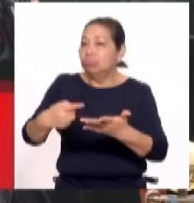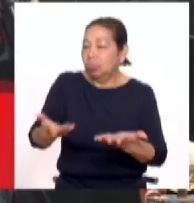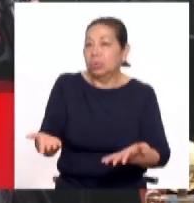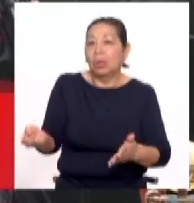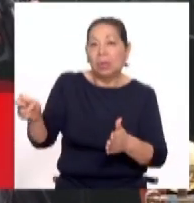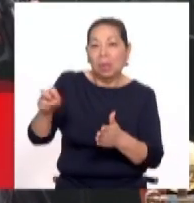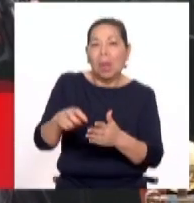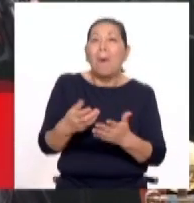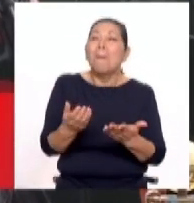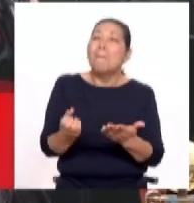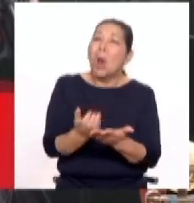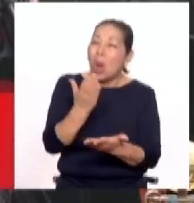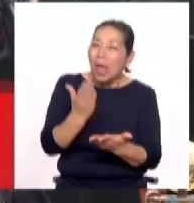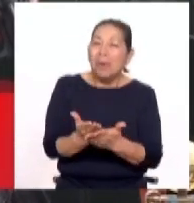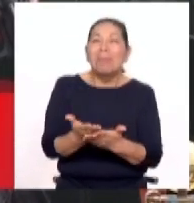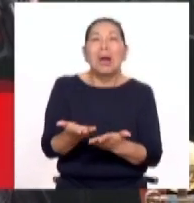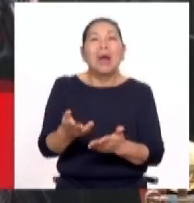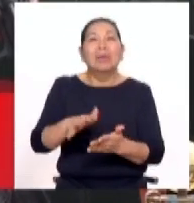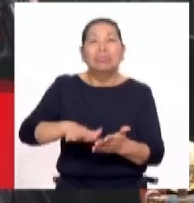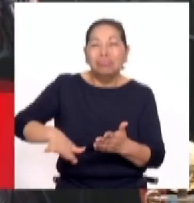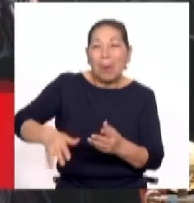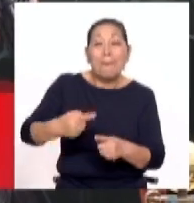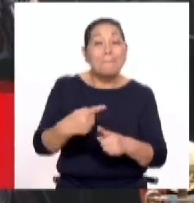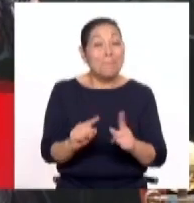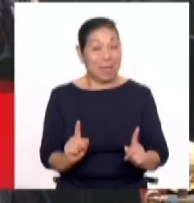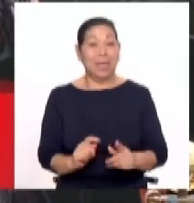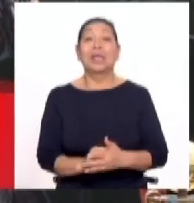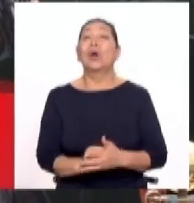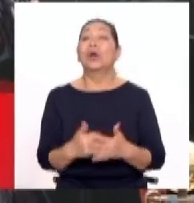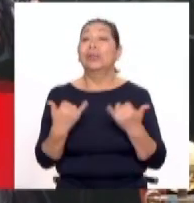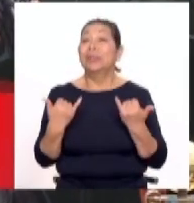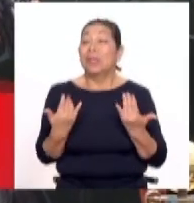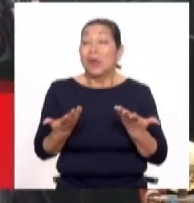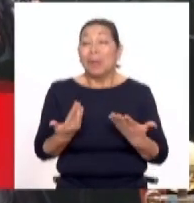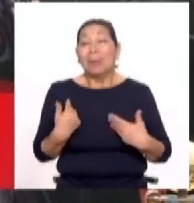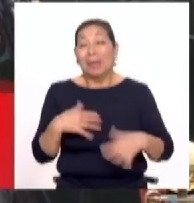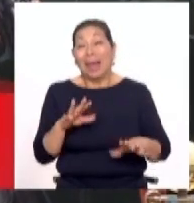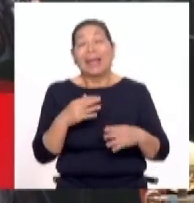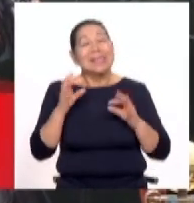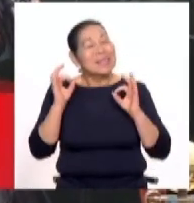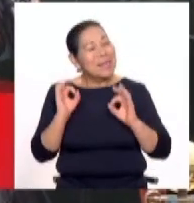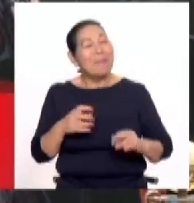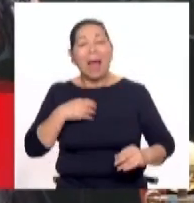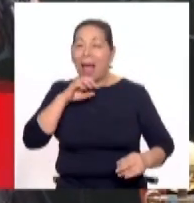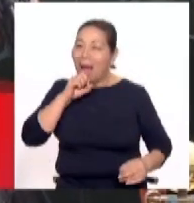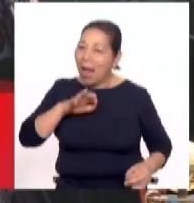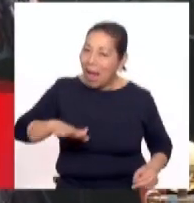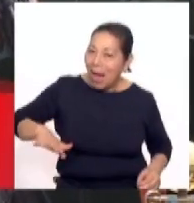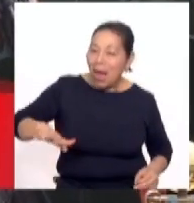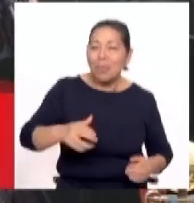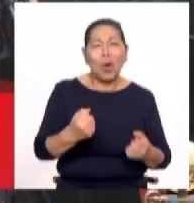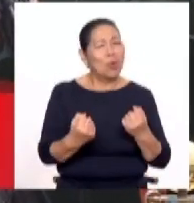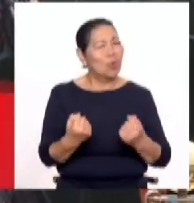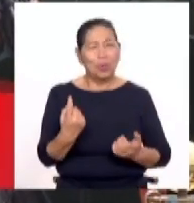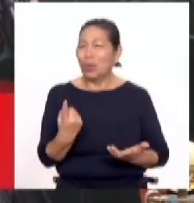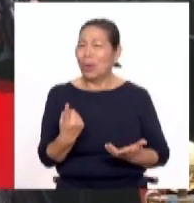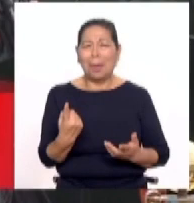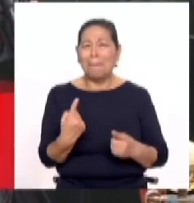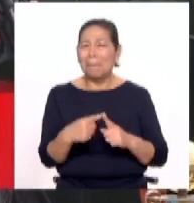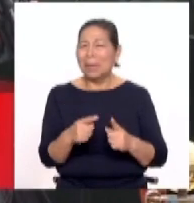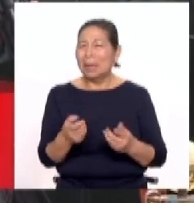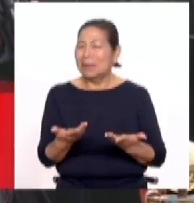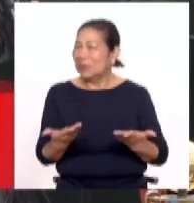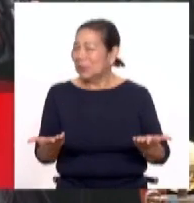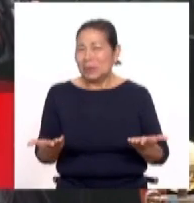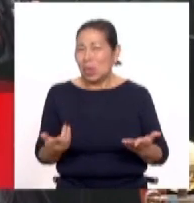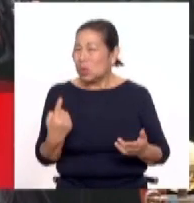y conflictos sociales. Pero, como hemos dicho siempre, estos vehículos no son objetos